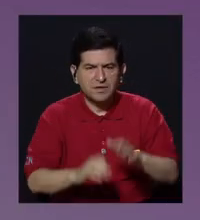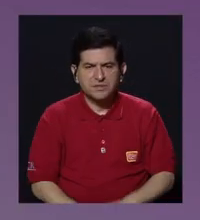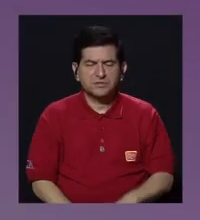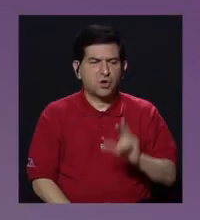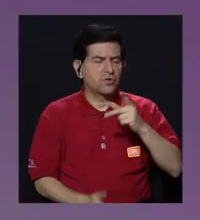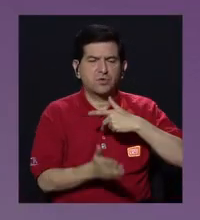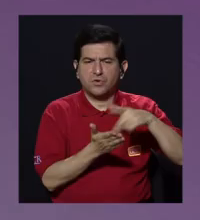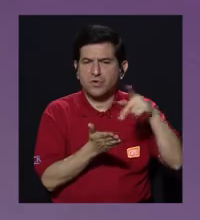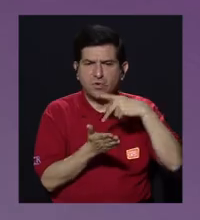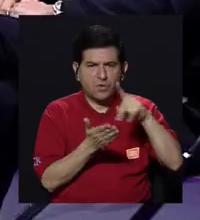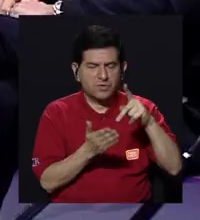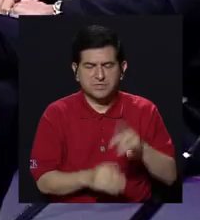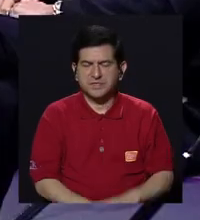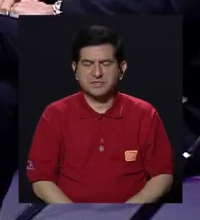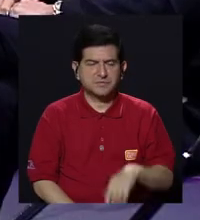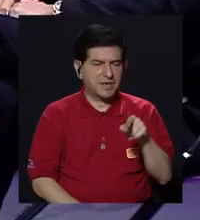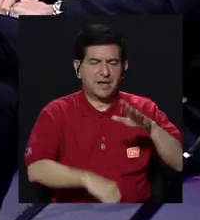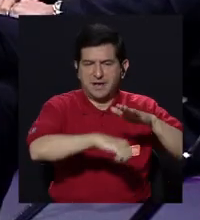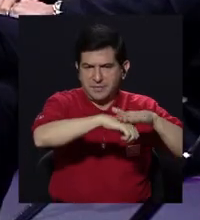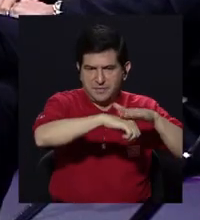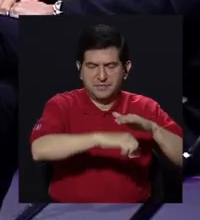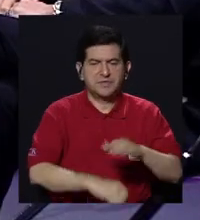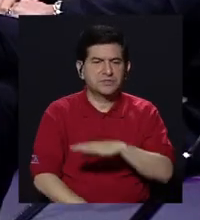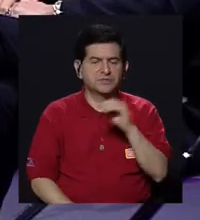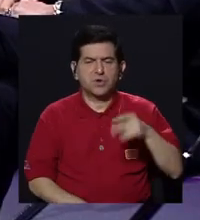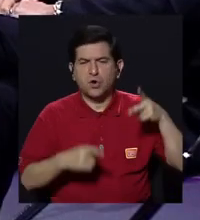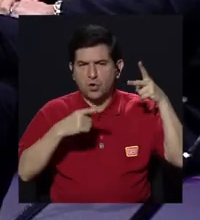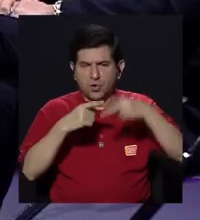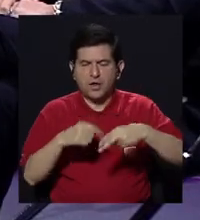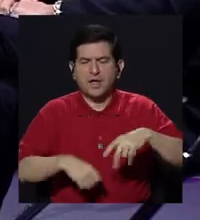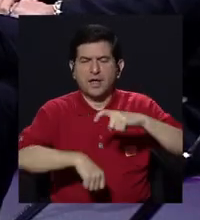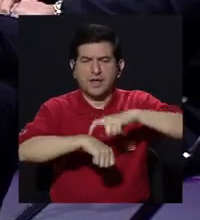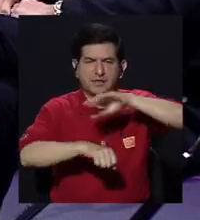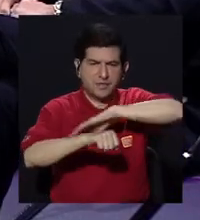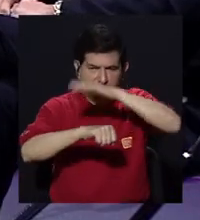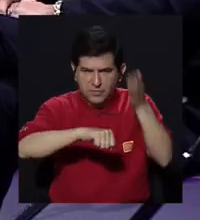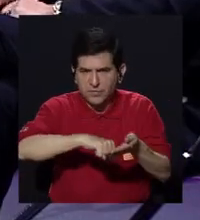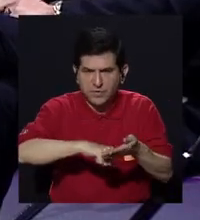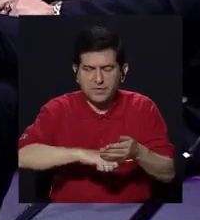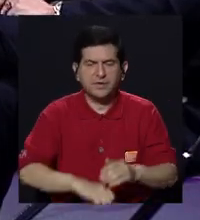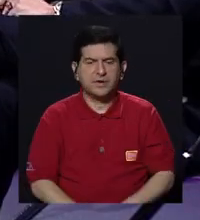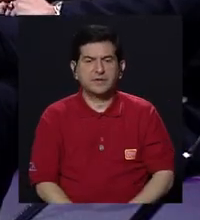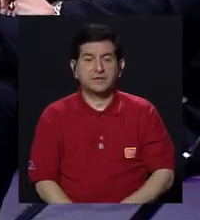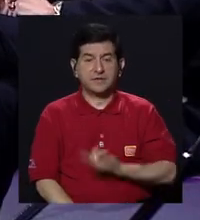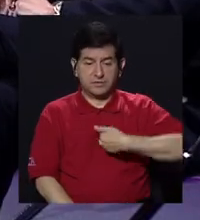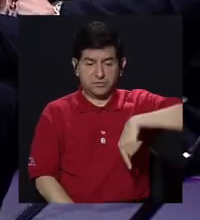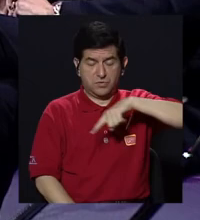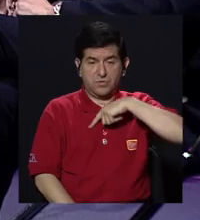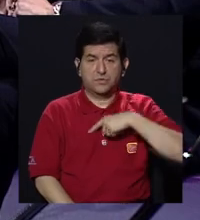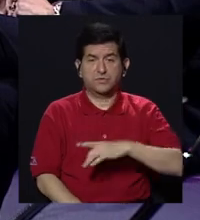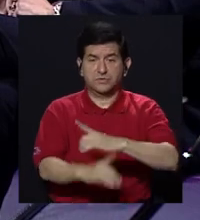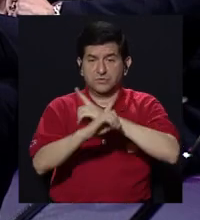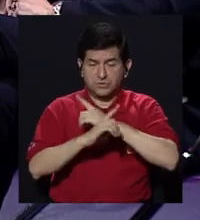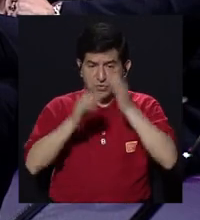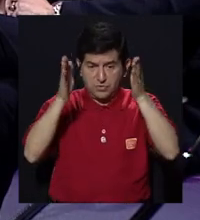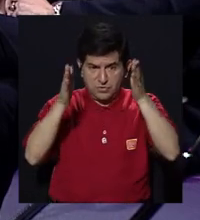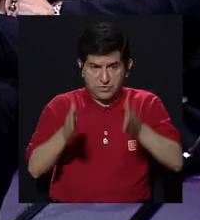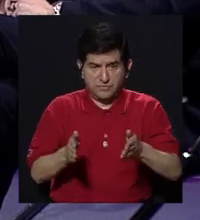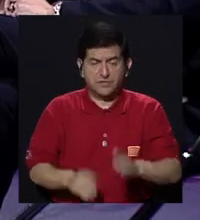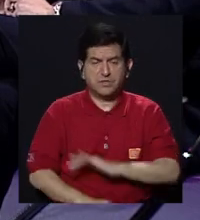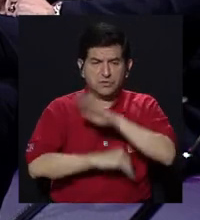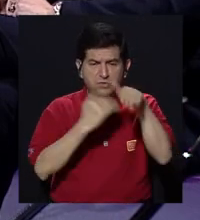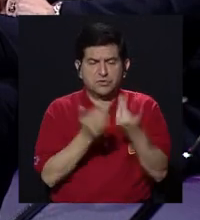no se les pagan las licencias, que se les despide estando en el embarazo. Nosotros como Defensoría tramitamos todos los casos